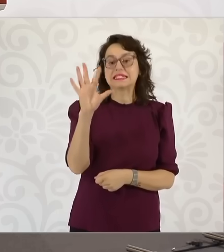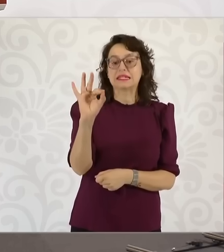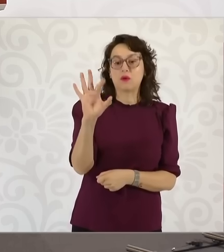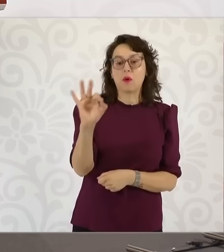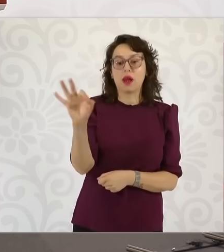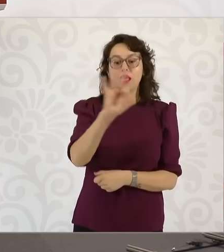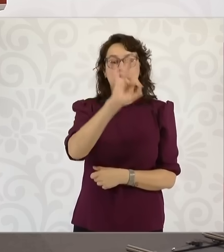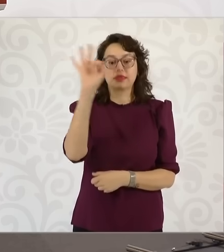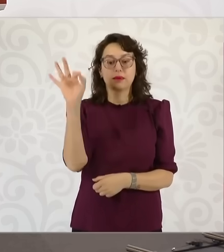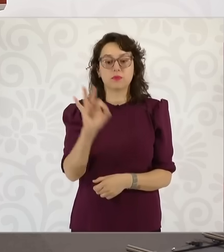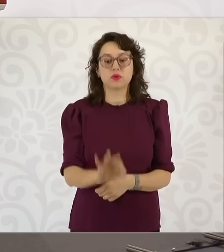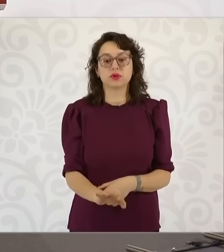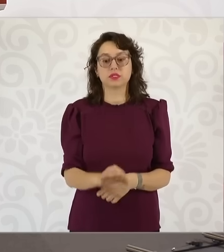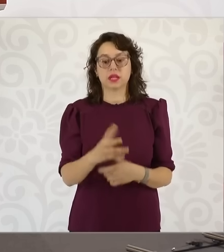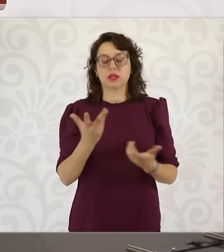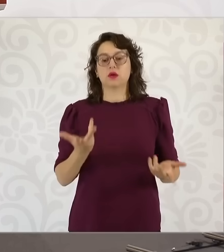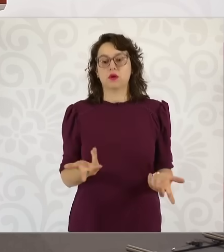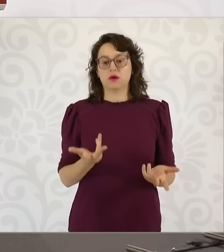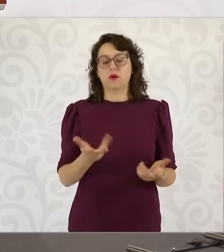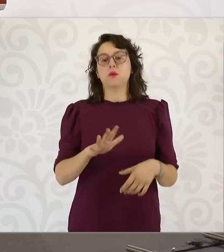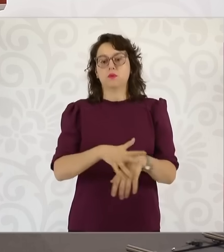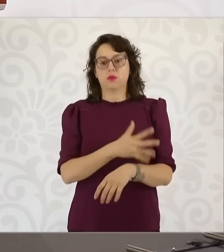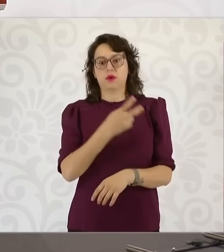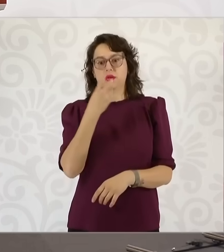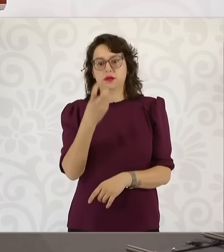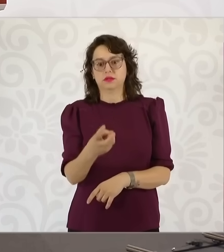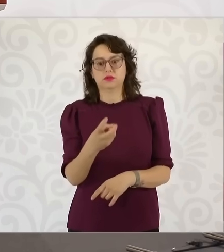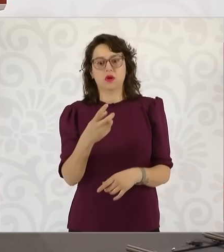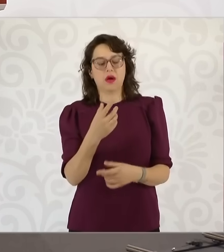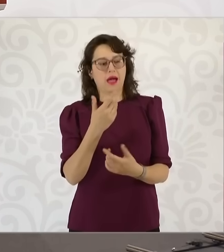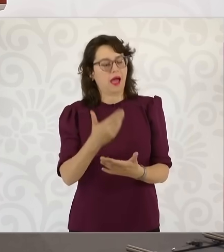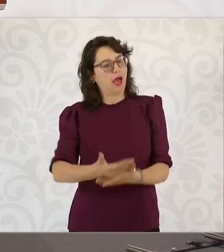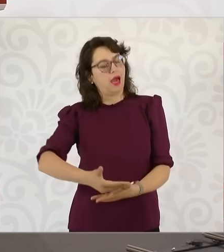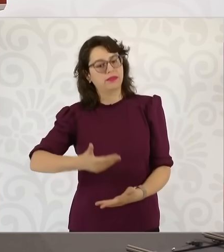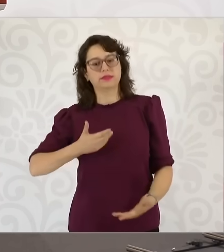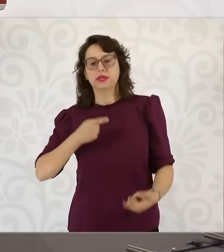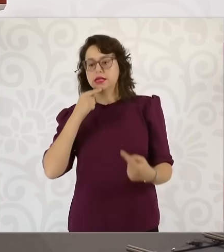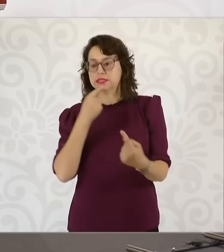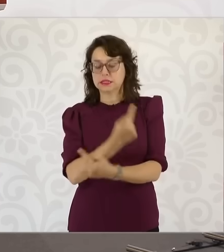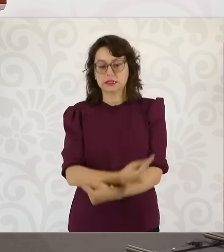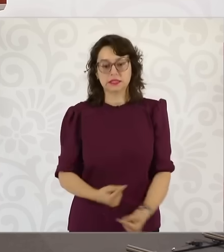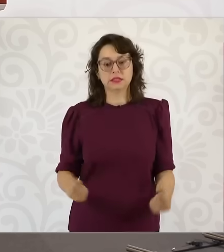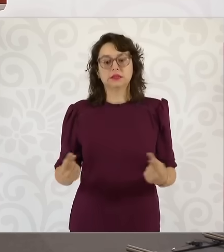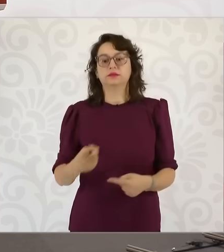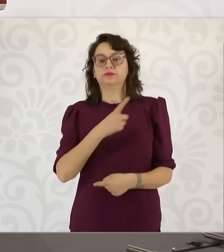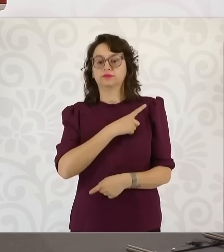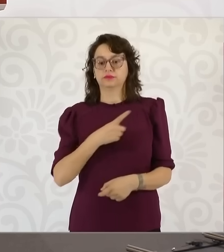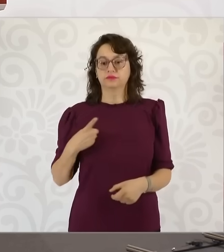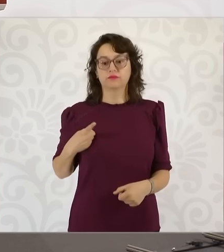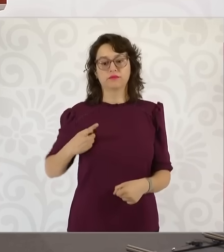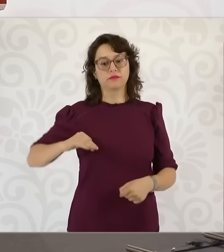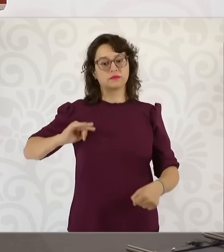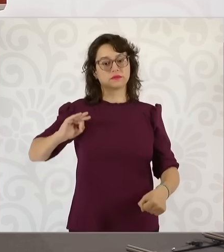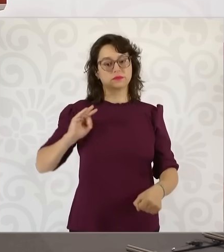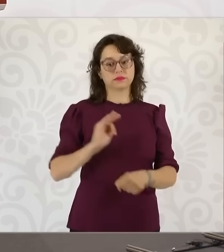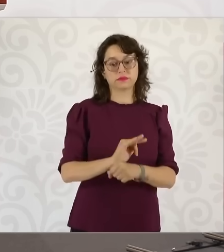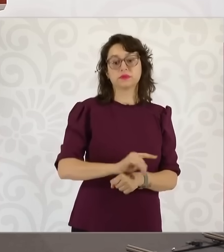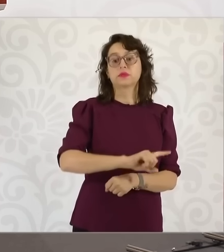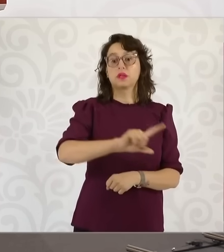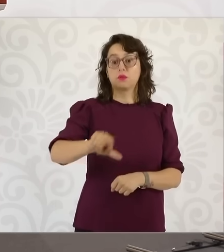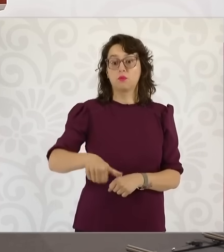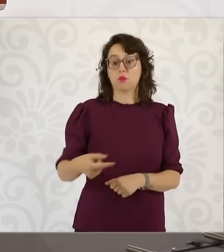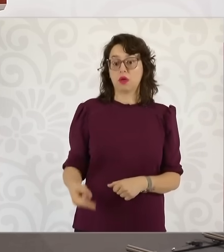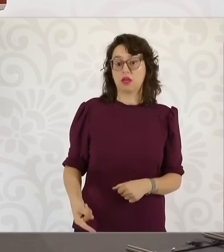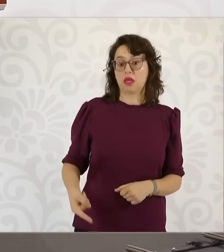se vuelve muy importante. Si no se combaten desde niños, después desarrollan en la etapa adulta